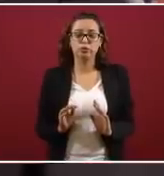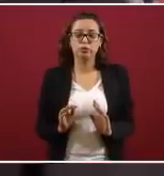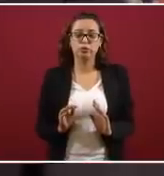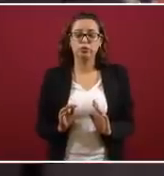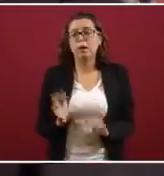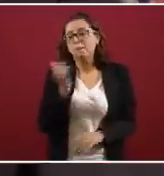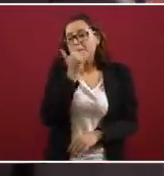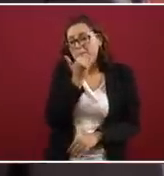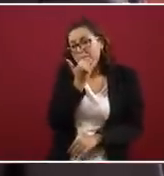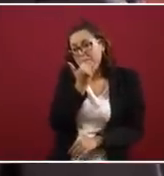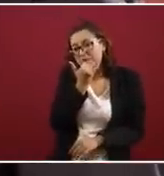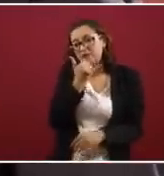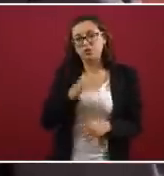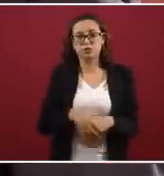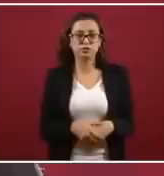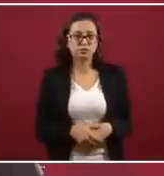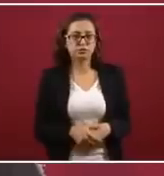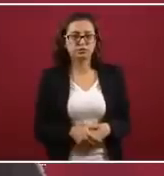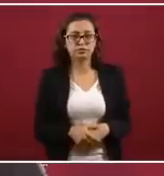lo sentimos mucho.